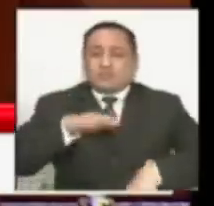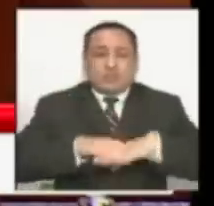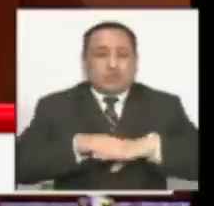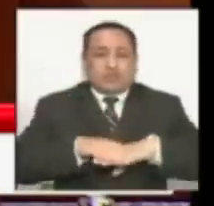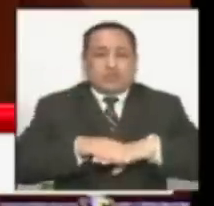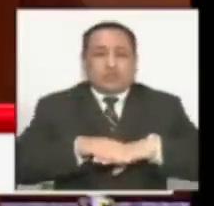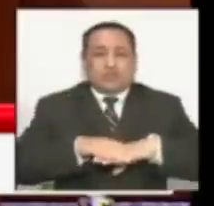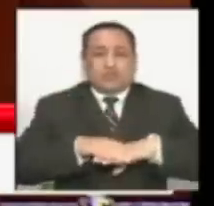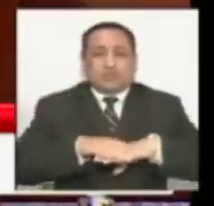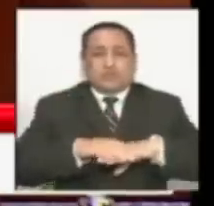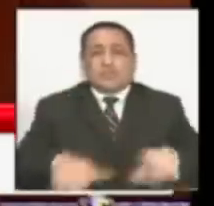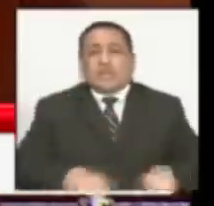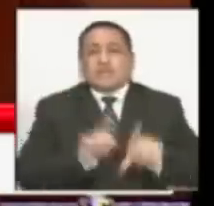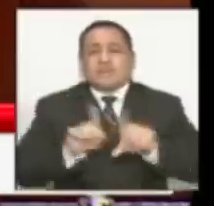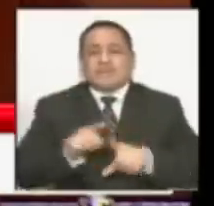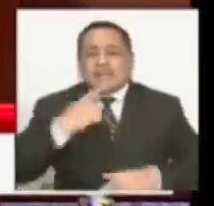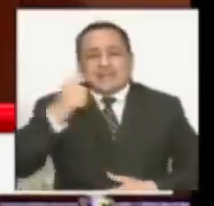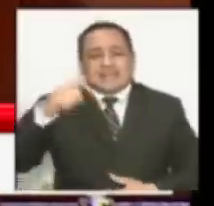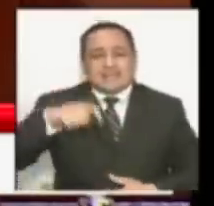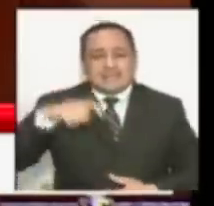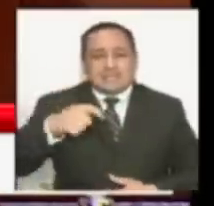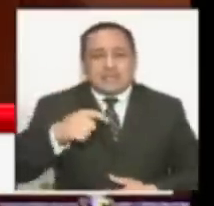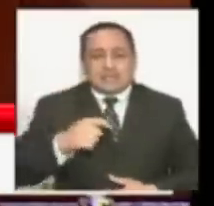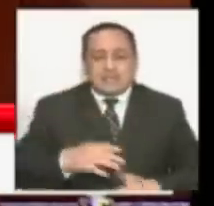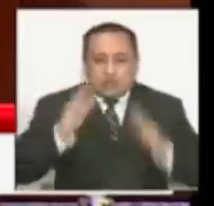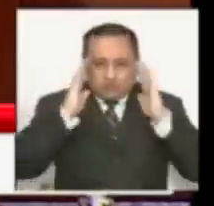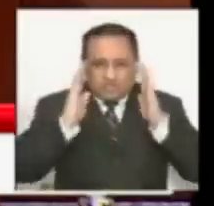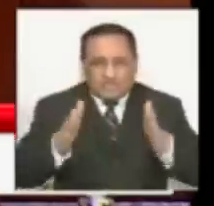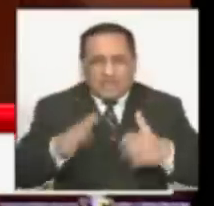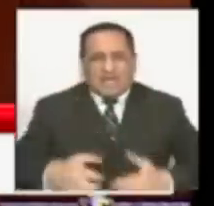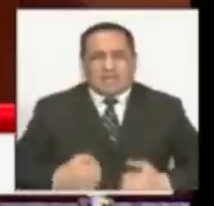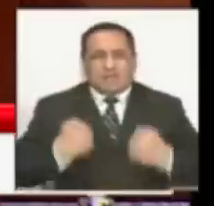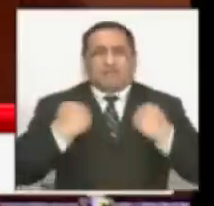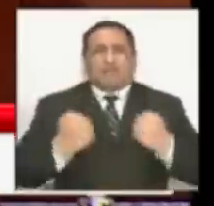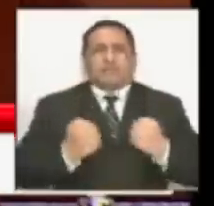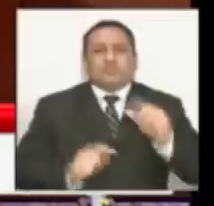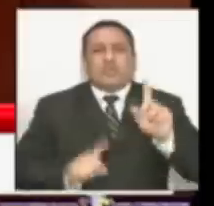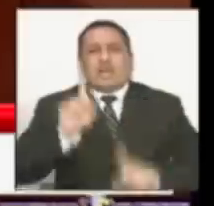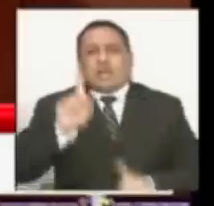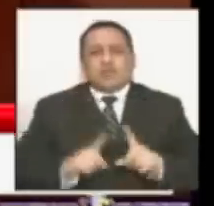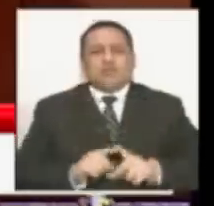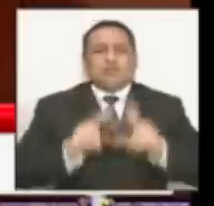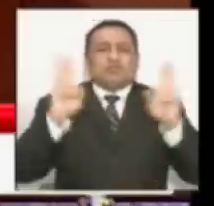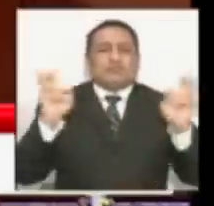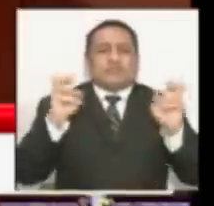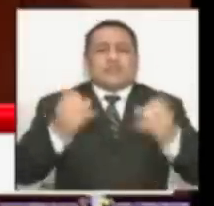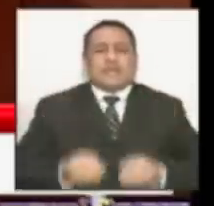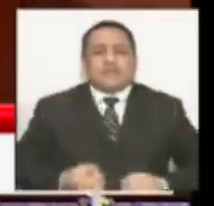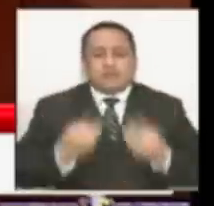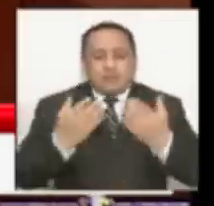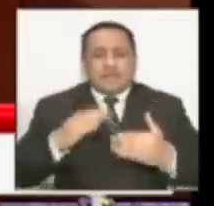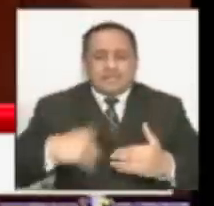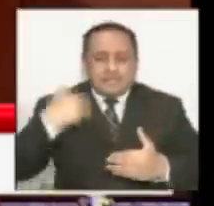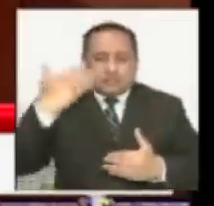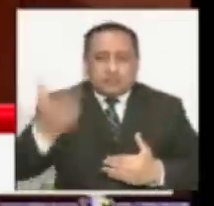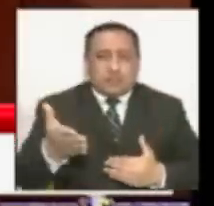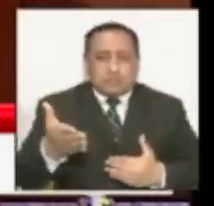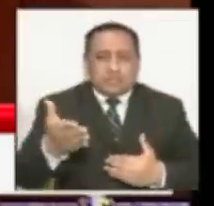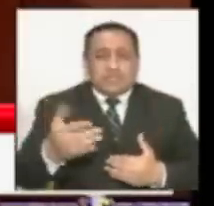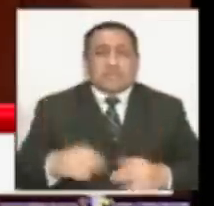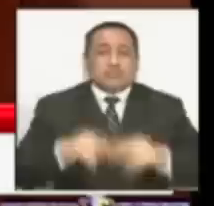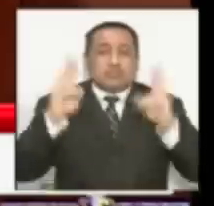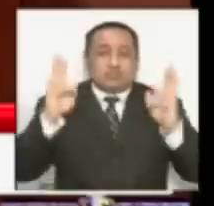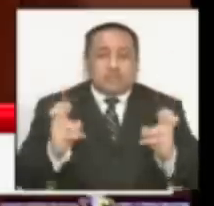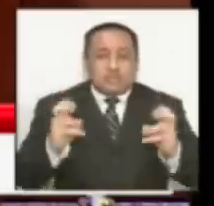dije anteriormente, y de la necesidad de concentrar esfuerzos en algunos temas que mencionaré más adelante, que